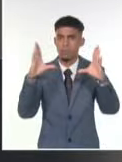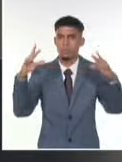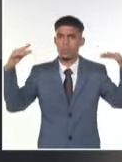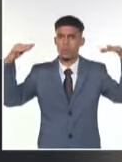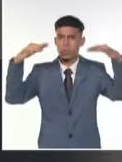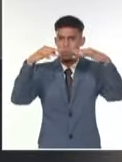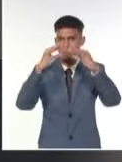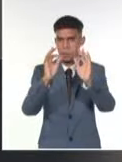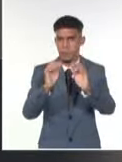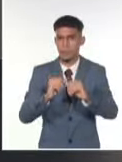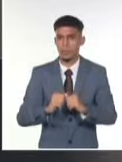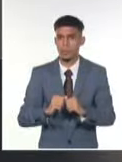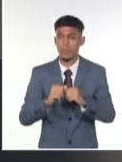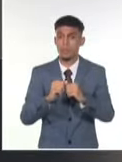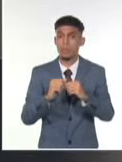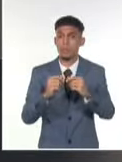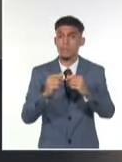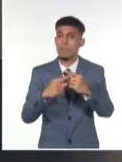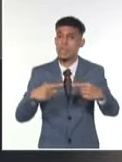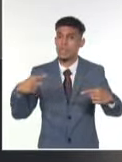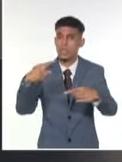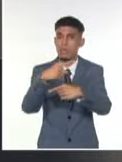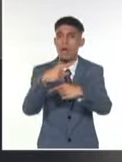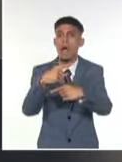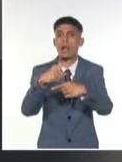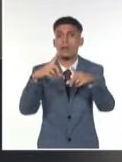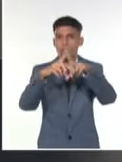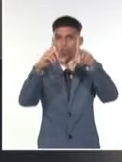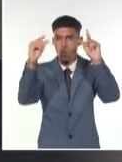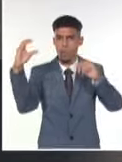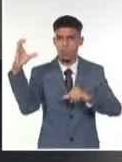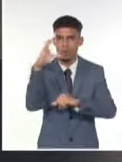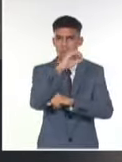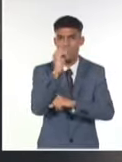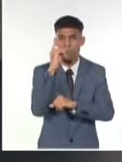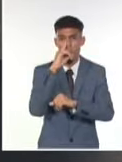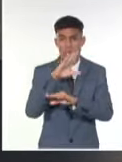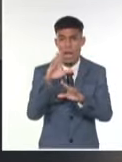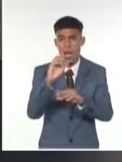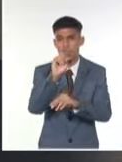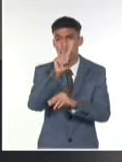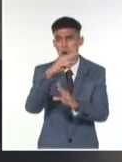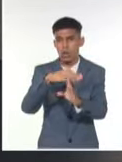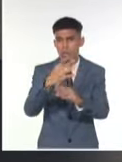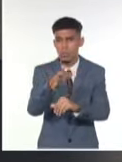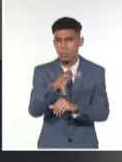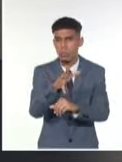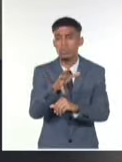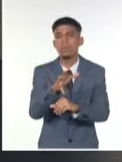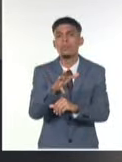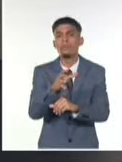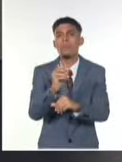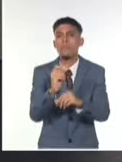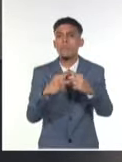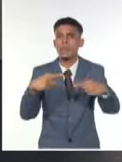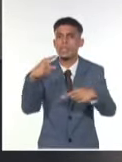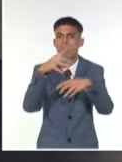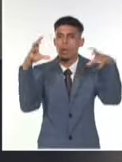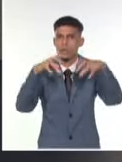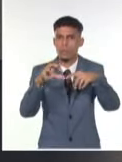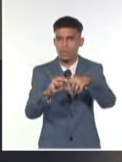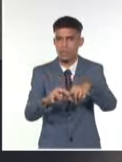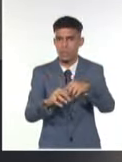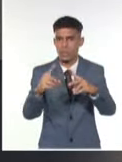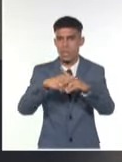nublado en gran parte del territorio nacional y desde el final de la mañana aislados chubascos en la Isla de la Juventud y también en Pinar del Río. Durante la tarde